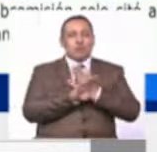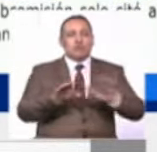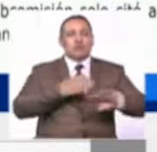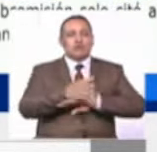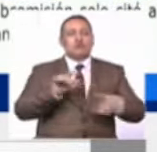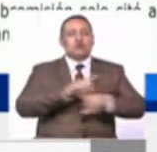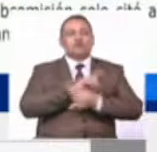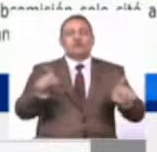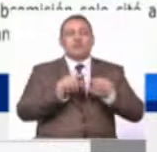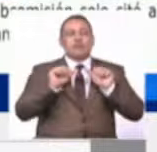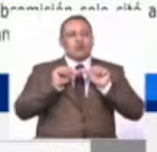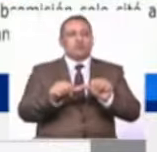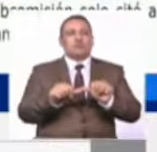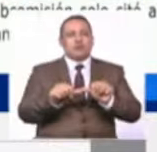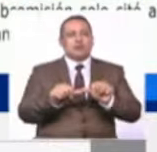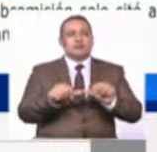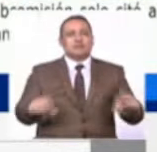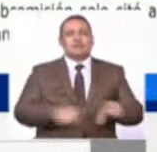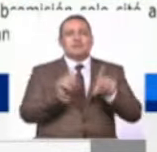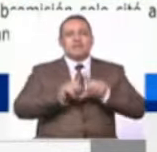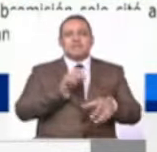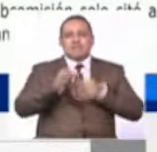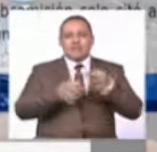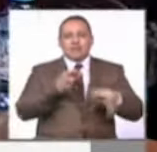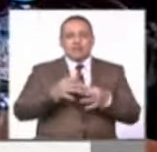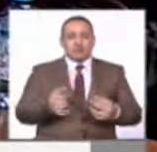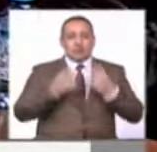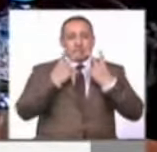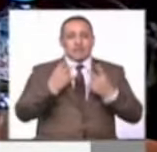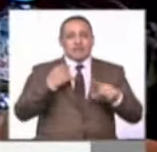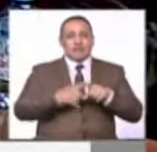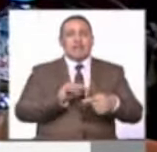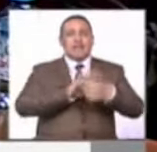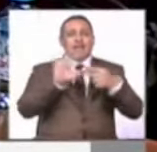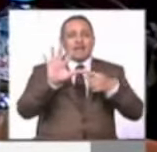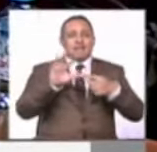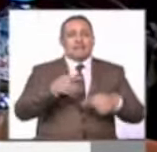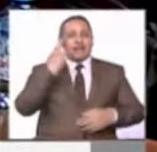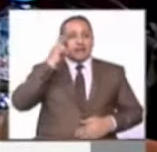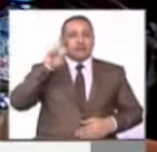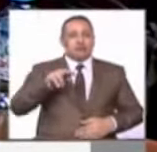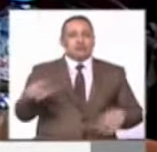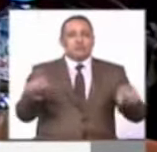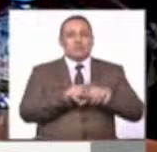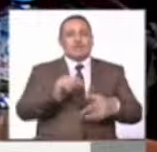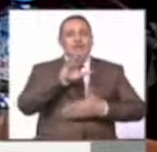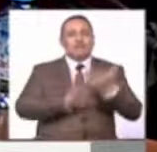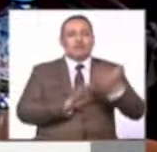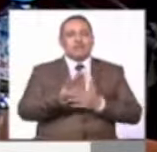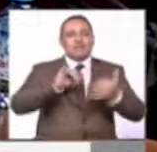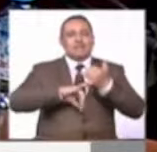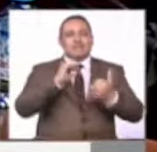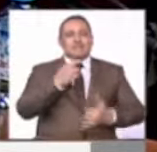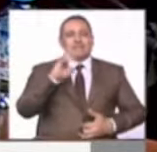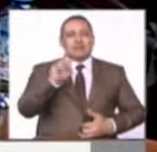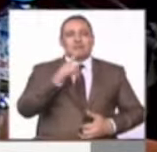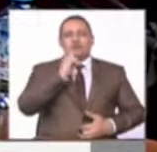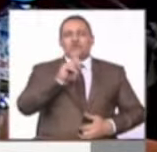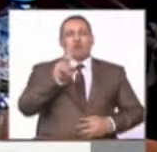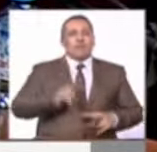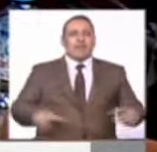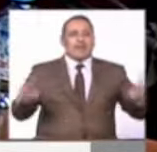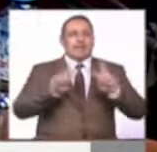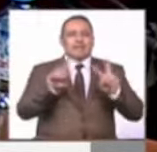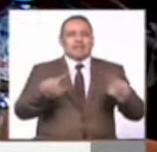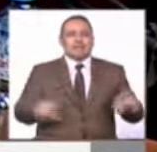no para la permanencia se ha dicho y aquí va la quinta razón el informe de servir no vale el